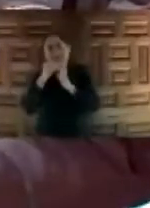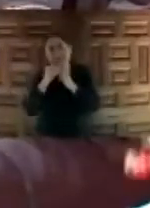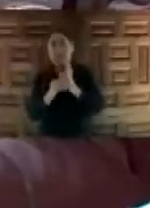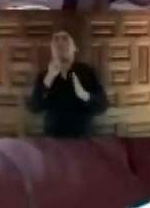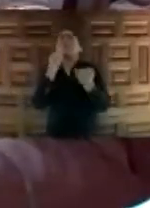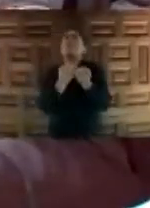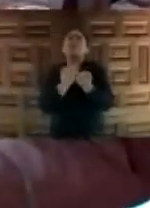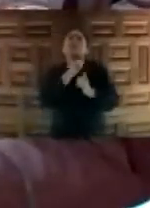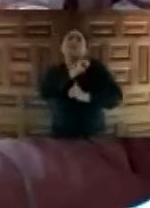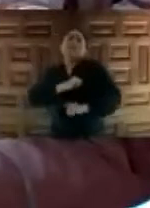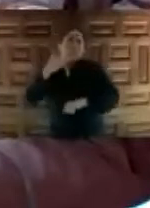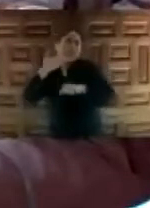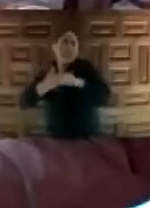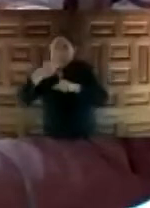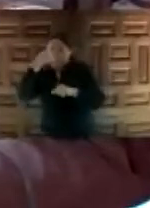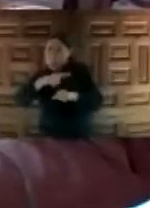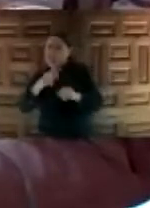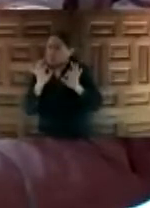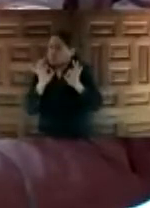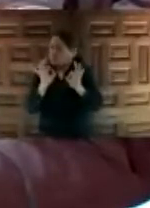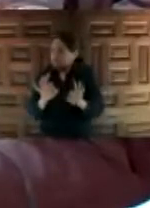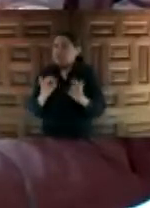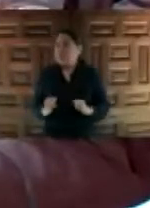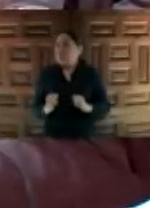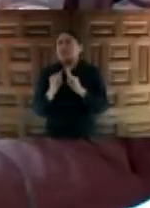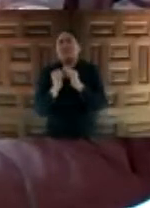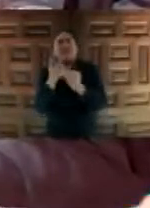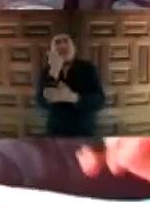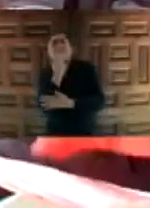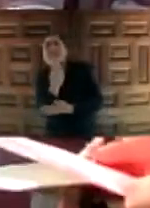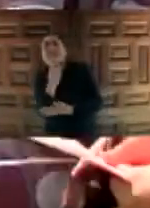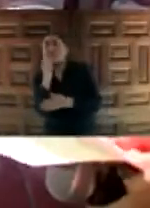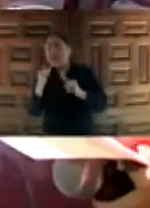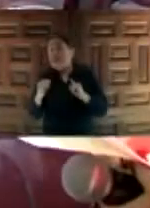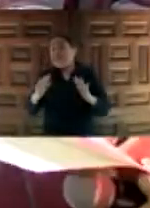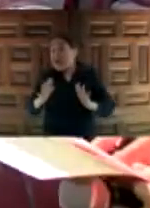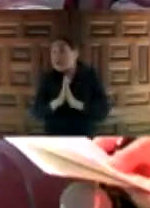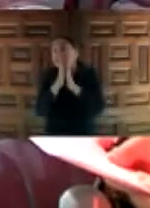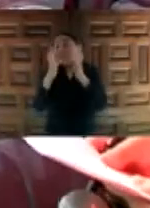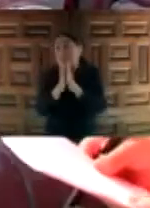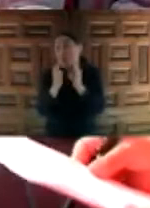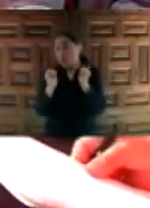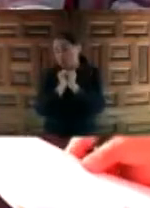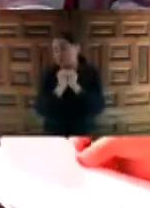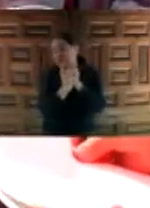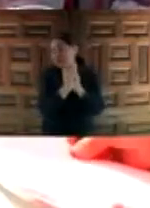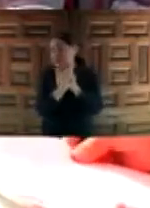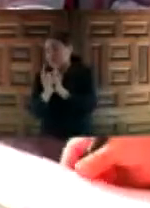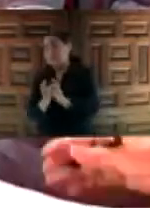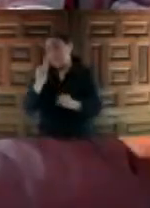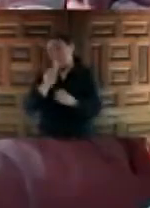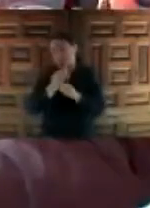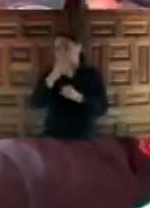de la gobernanza es necesario definir qué significa participar y vincularnos con la sociedad. Hoy los